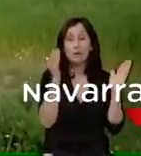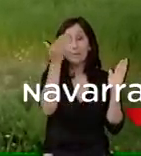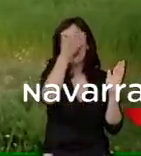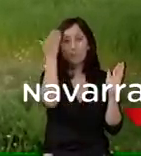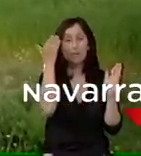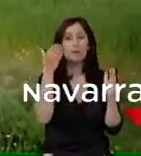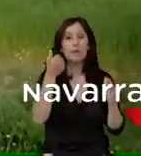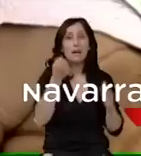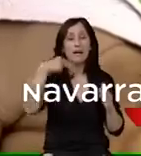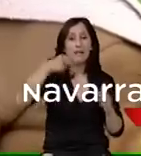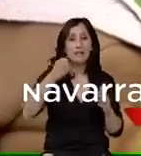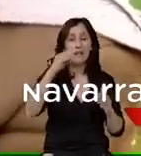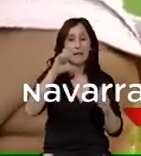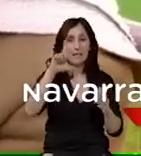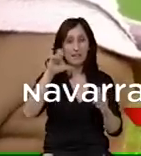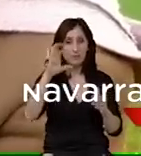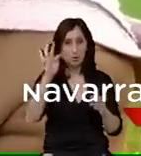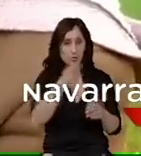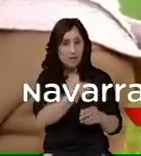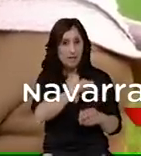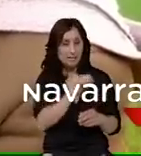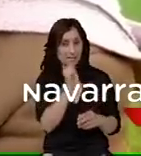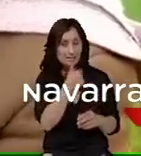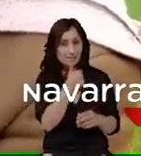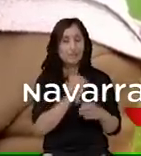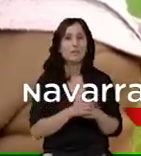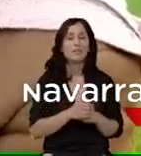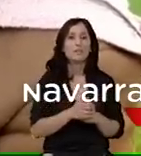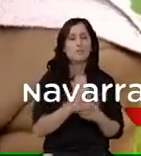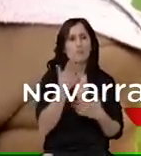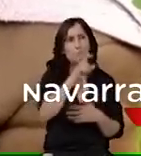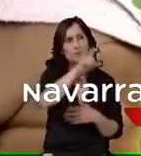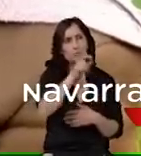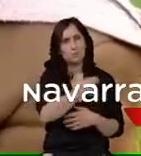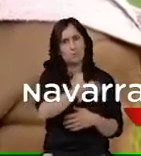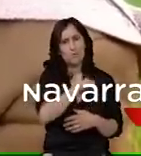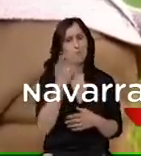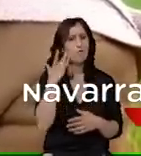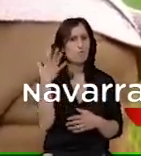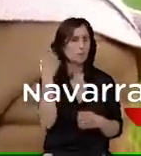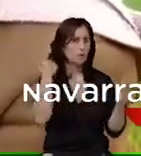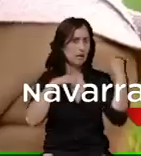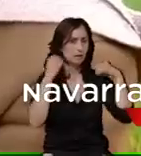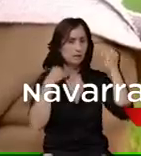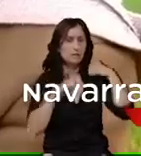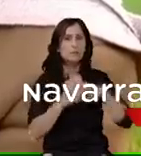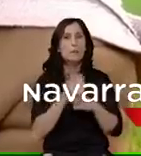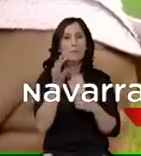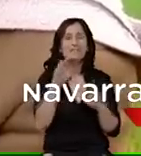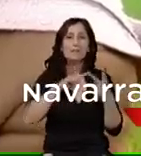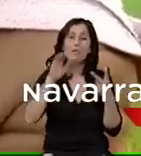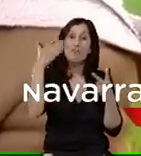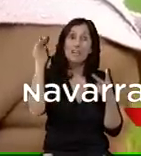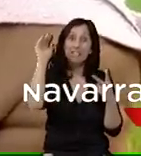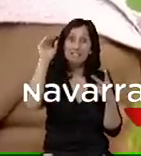Anacleto, Agente Secreto. Aparece Imanol Arias y otros actores del renombre español. Además de eso, películas extranjeras,